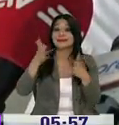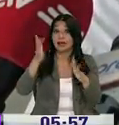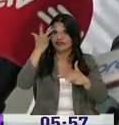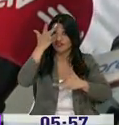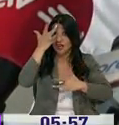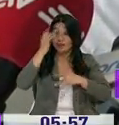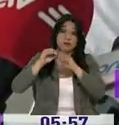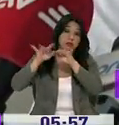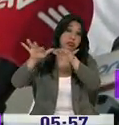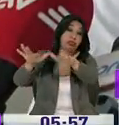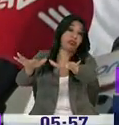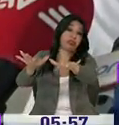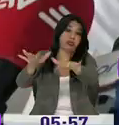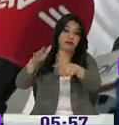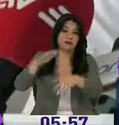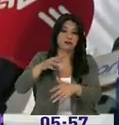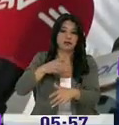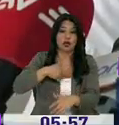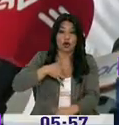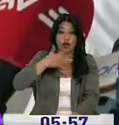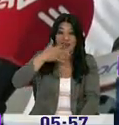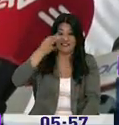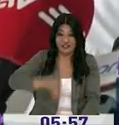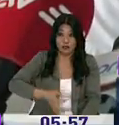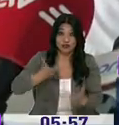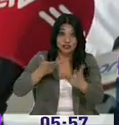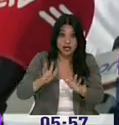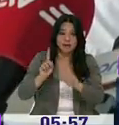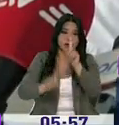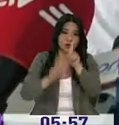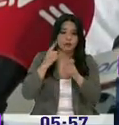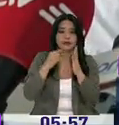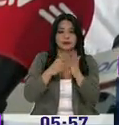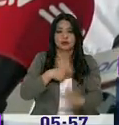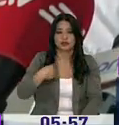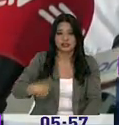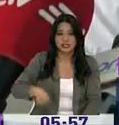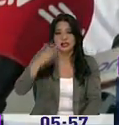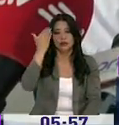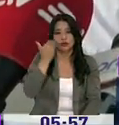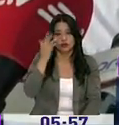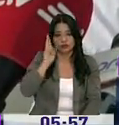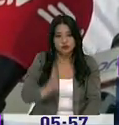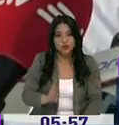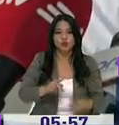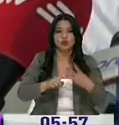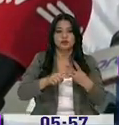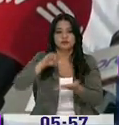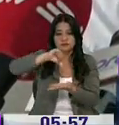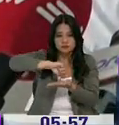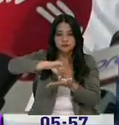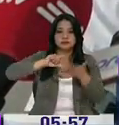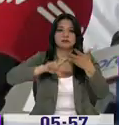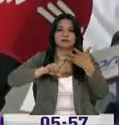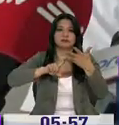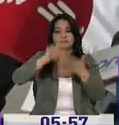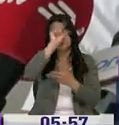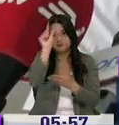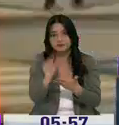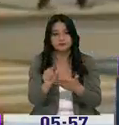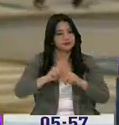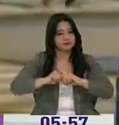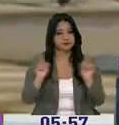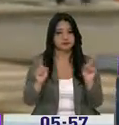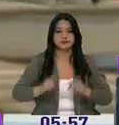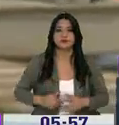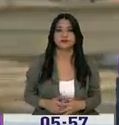masivo, o podría ser algunos casos más bien, de coronavirus como China, Corea del Sur, Irán, Italia, etc. En